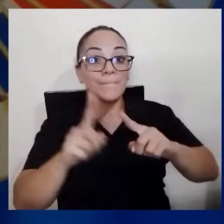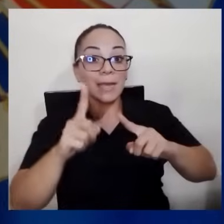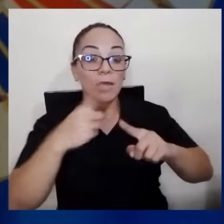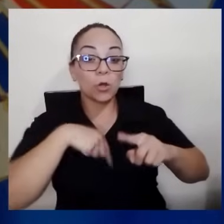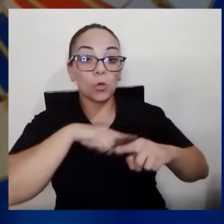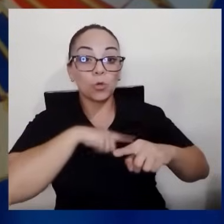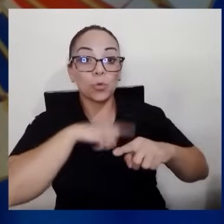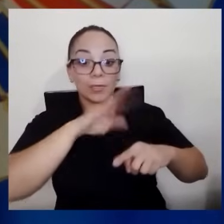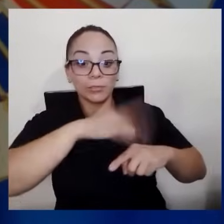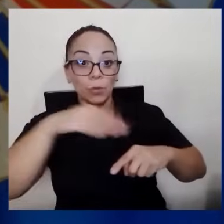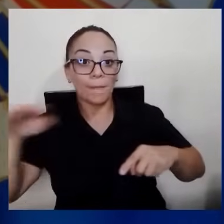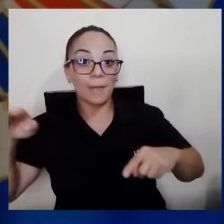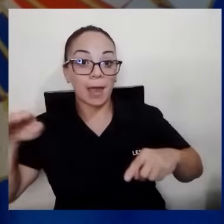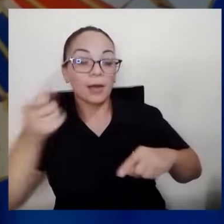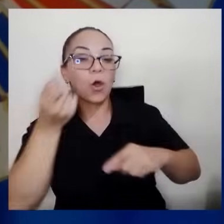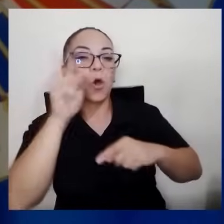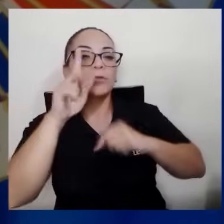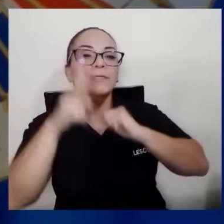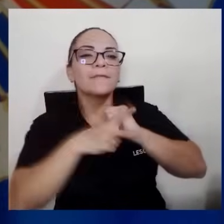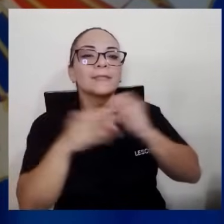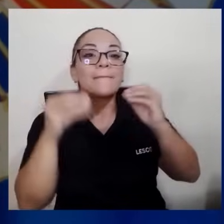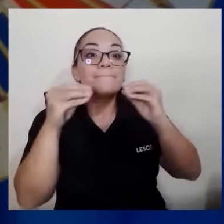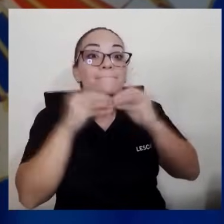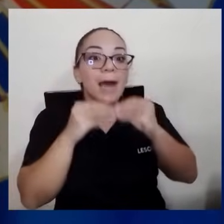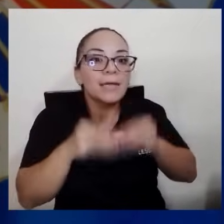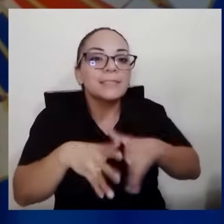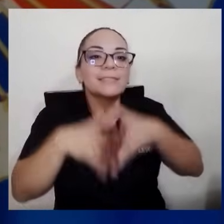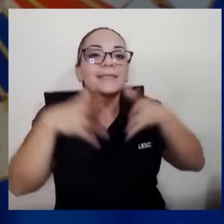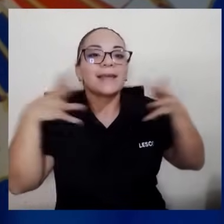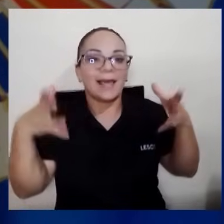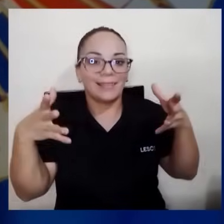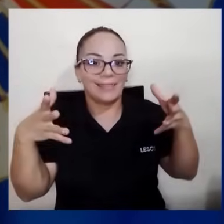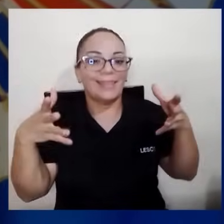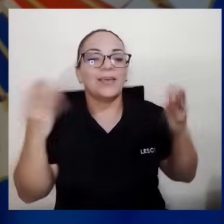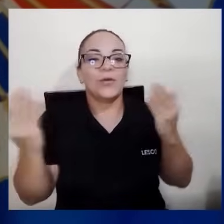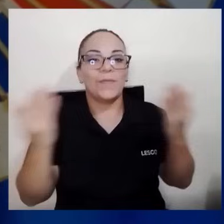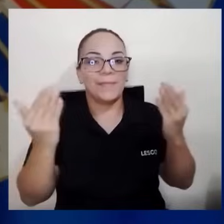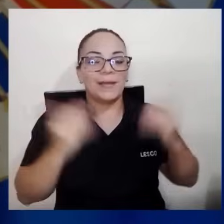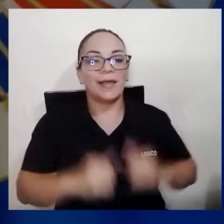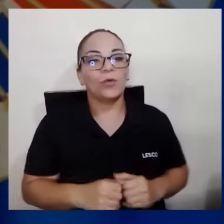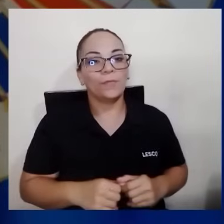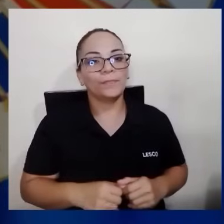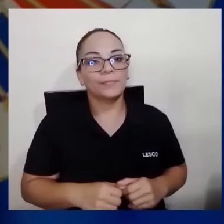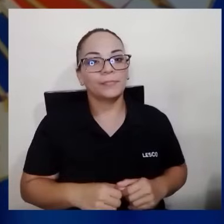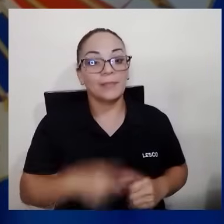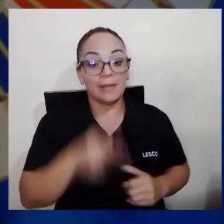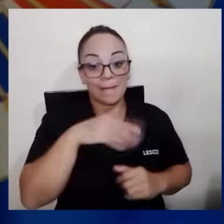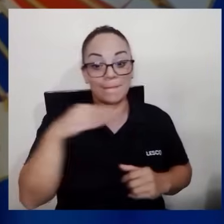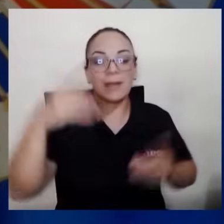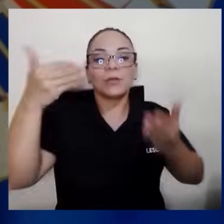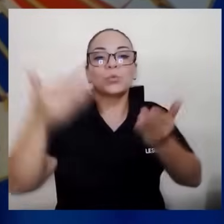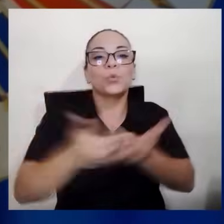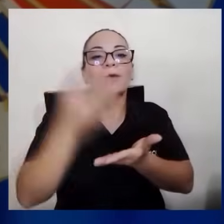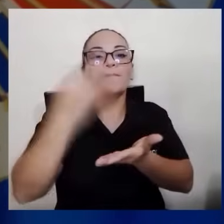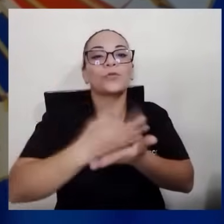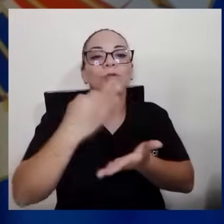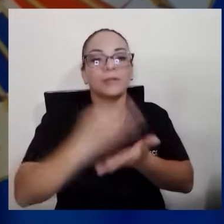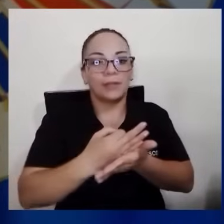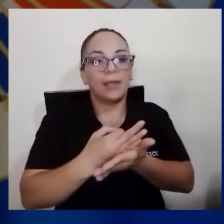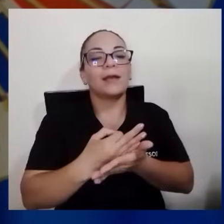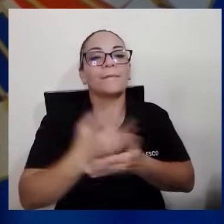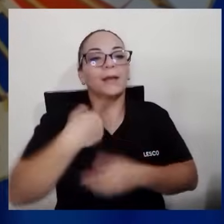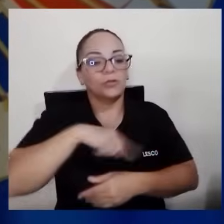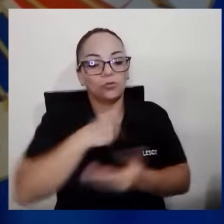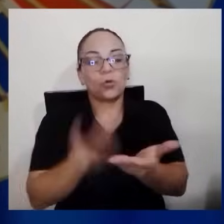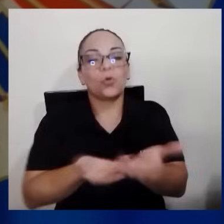es 11 veces eso Y esa la nueva frontera para nuestra contribución a la